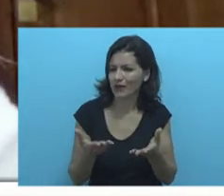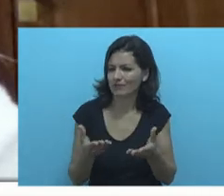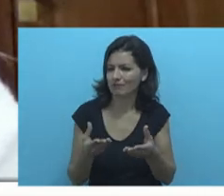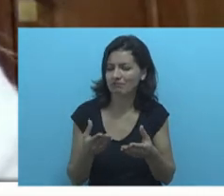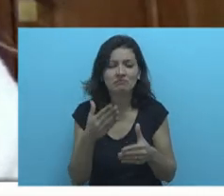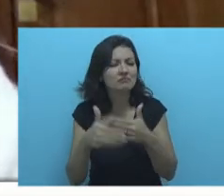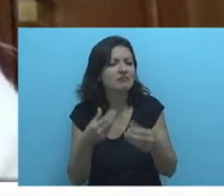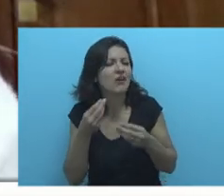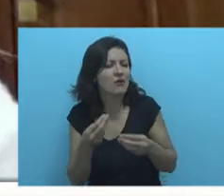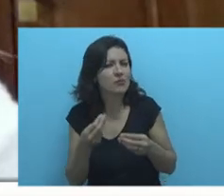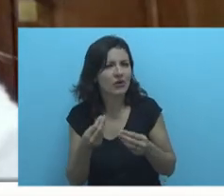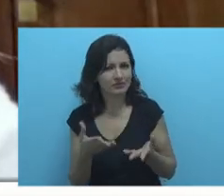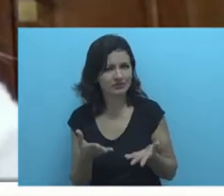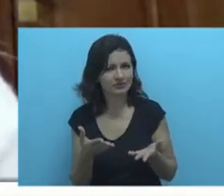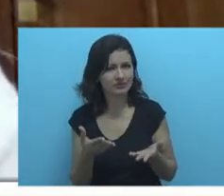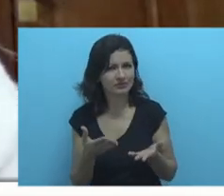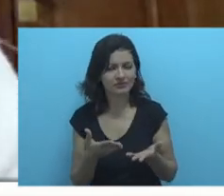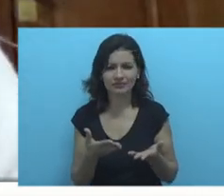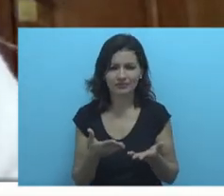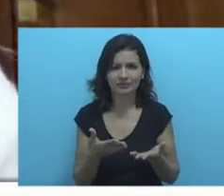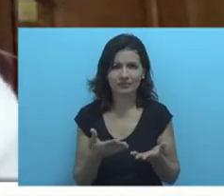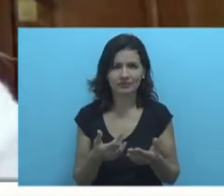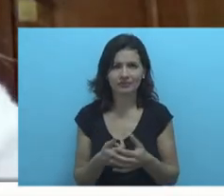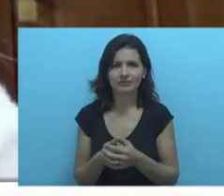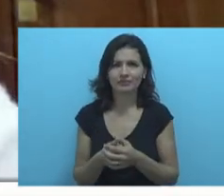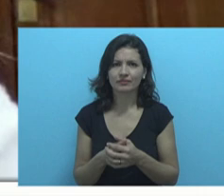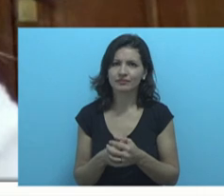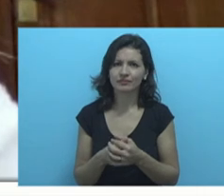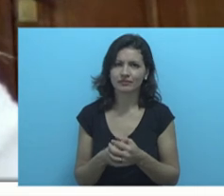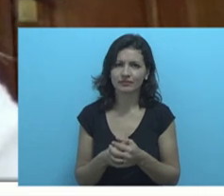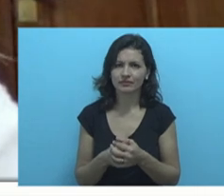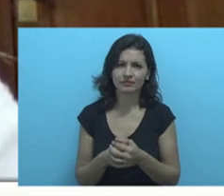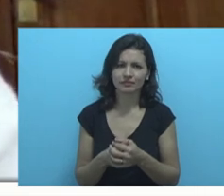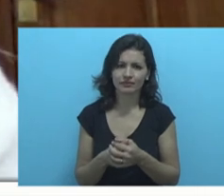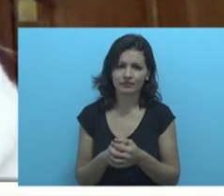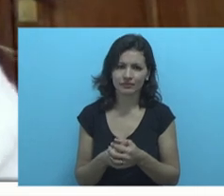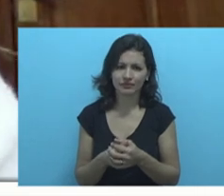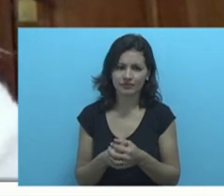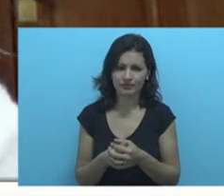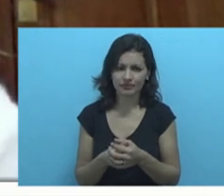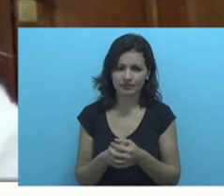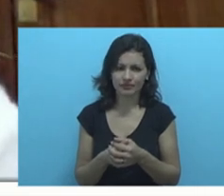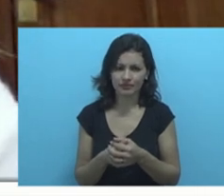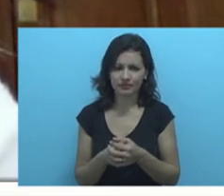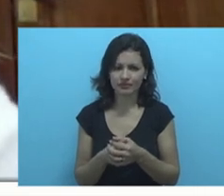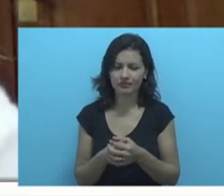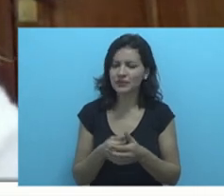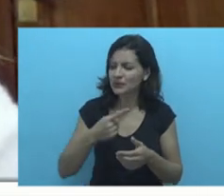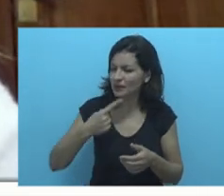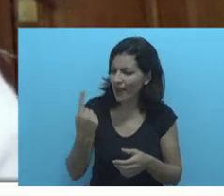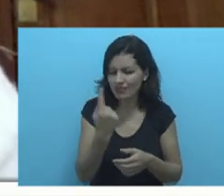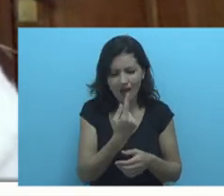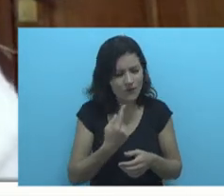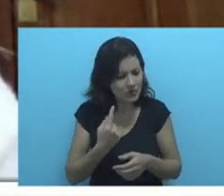cada compañero y compañera joven nos preguntaba cómo hacemos para hacer crecer al socialismo. ¿Qué teníamos que hacer para cada uno de nosotros para que el